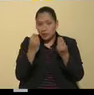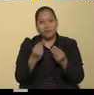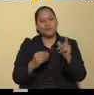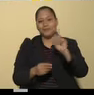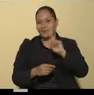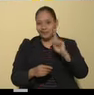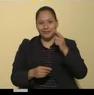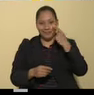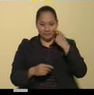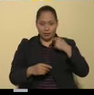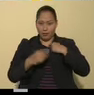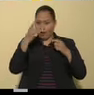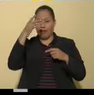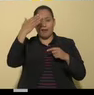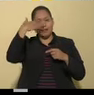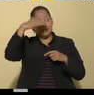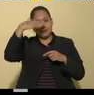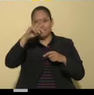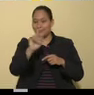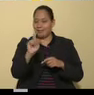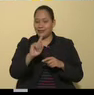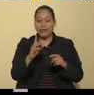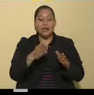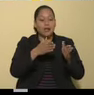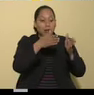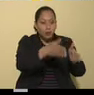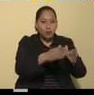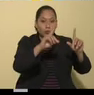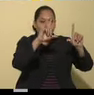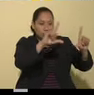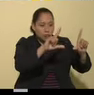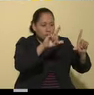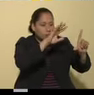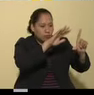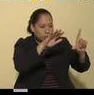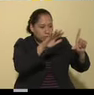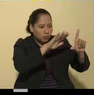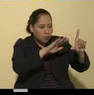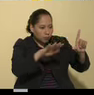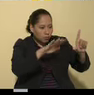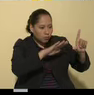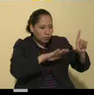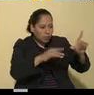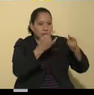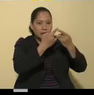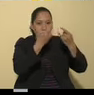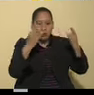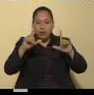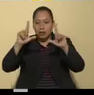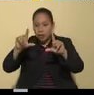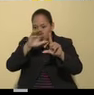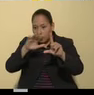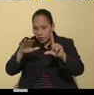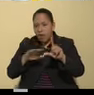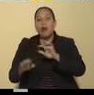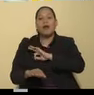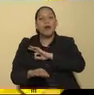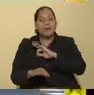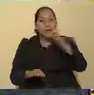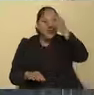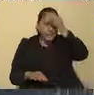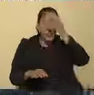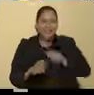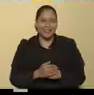que pasa que en cada tumba hay una célula en donde se pueden leer estos datos. Sigamos